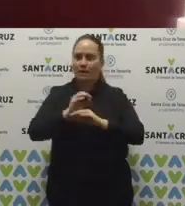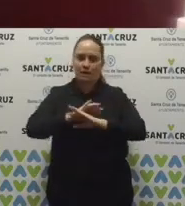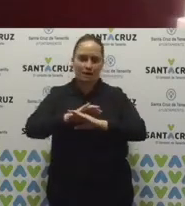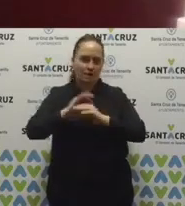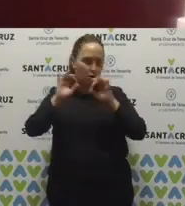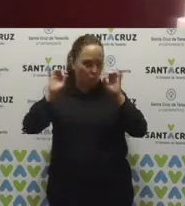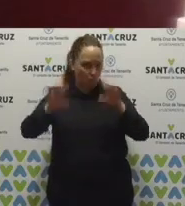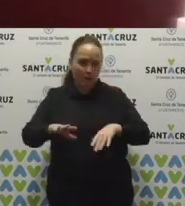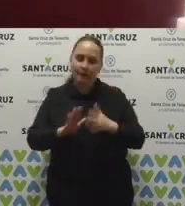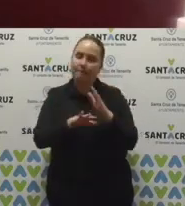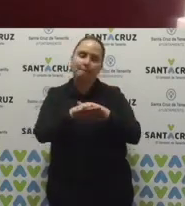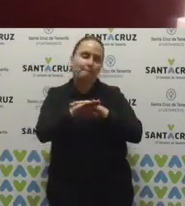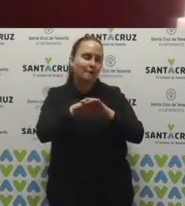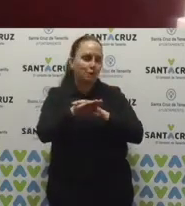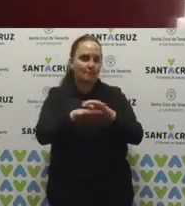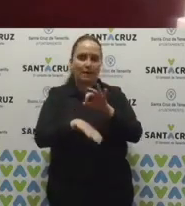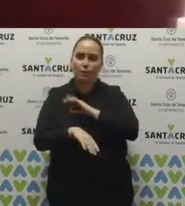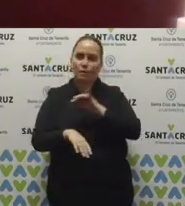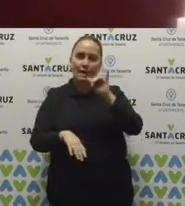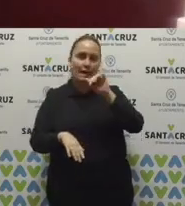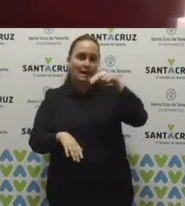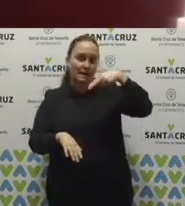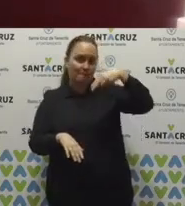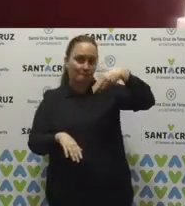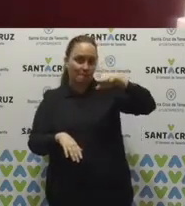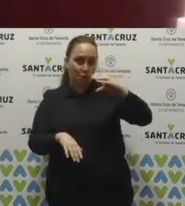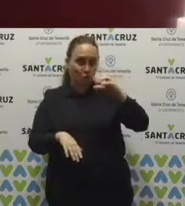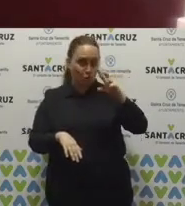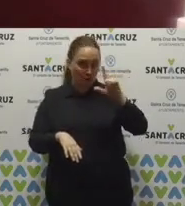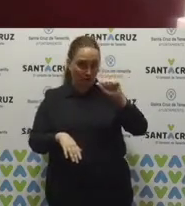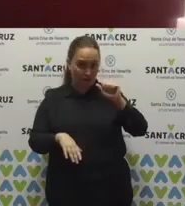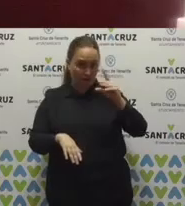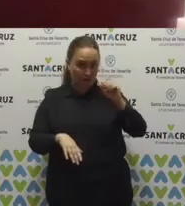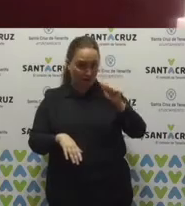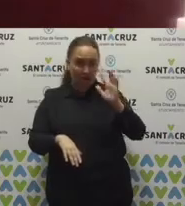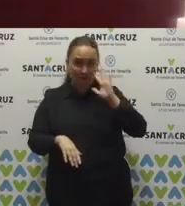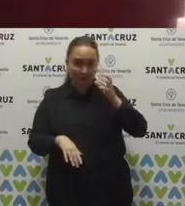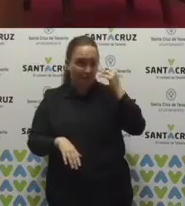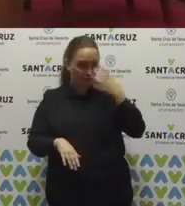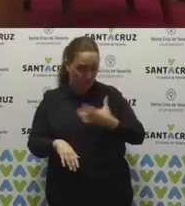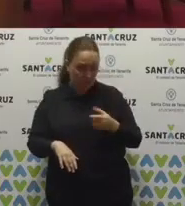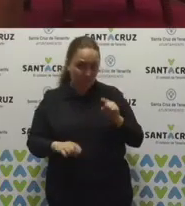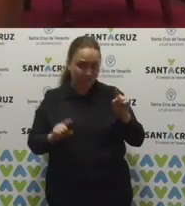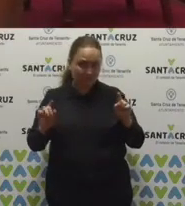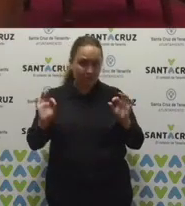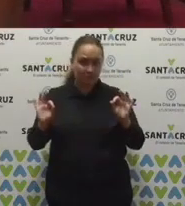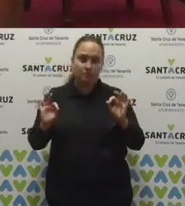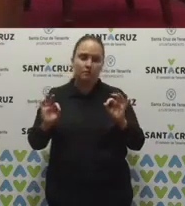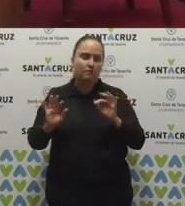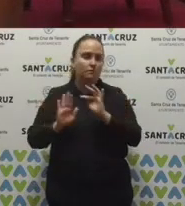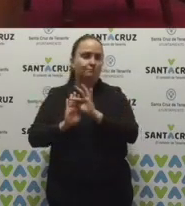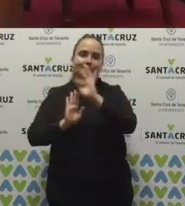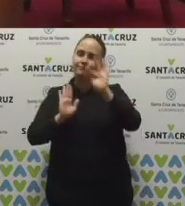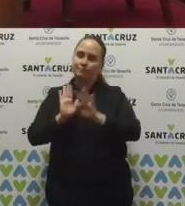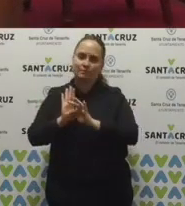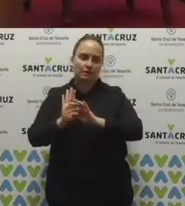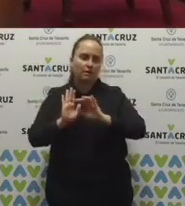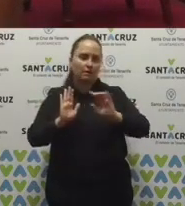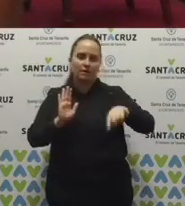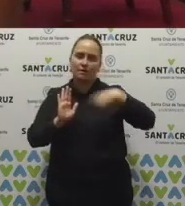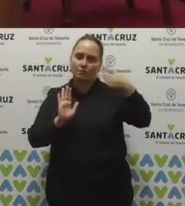siguiente discúlpeme vaya inmaculada si a usted no tiene ningún inconveniente de señor portavoz y retomamos la luego en el siguiente